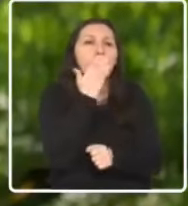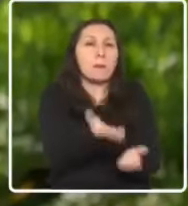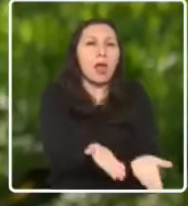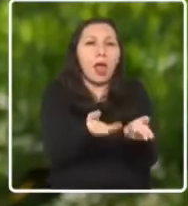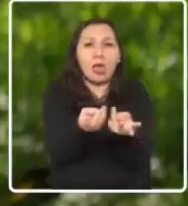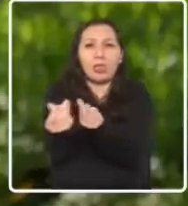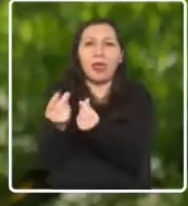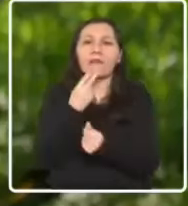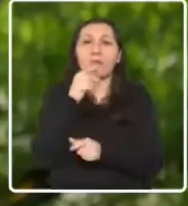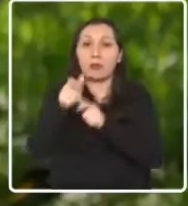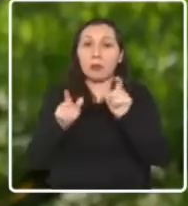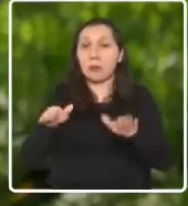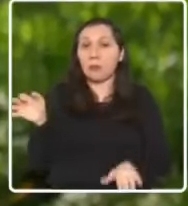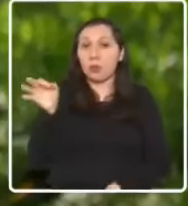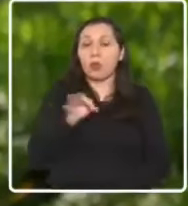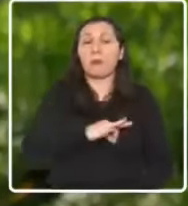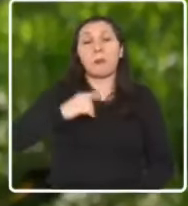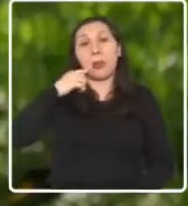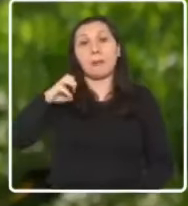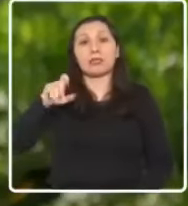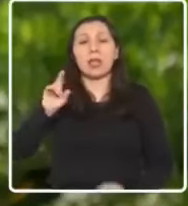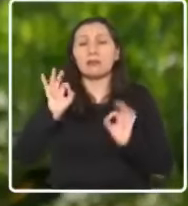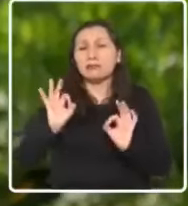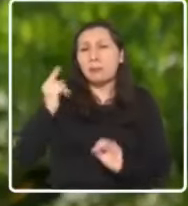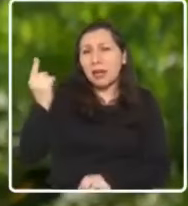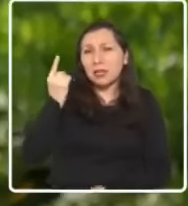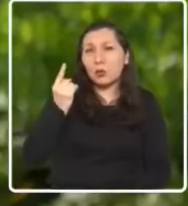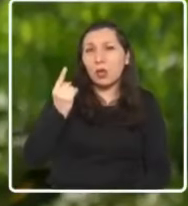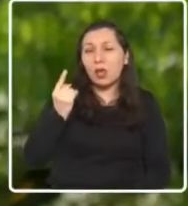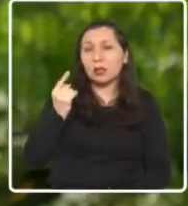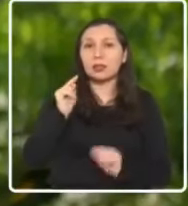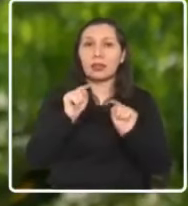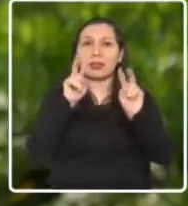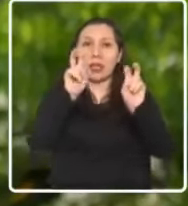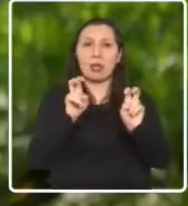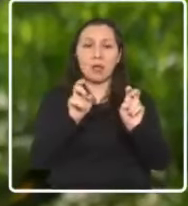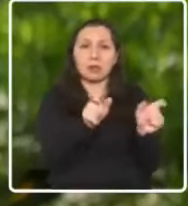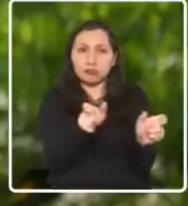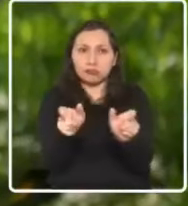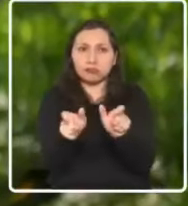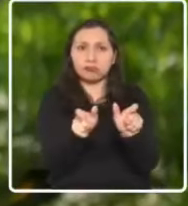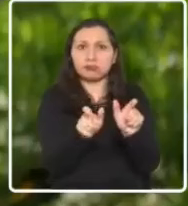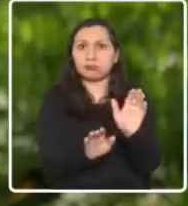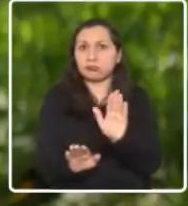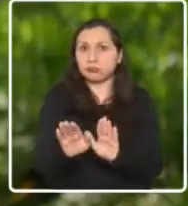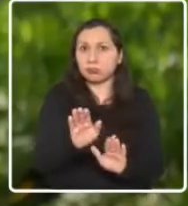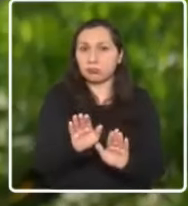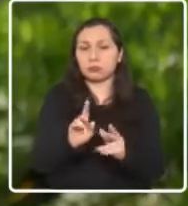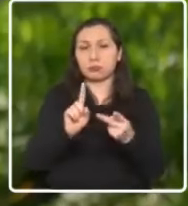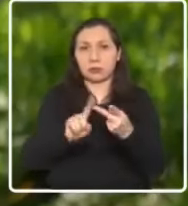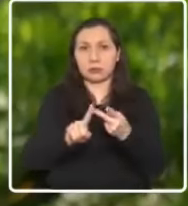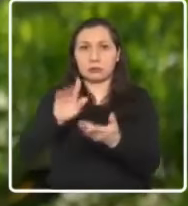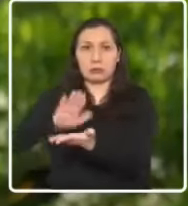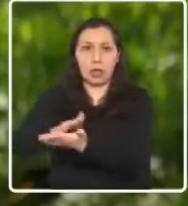calidad de vida de la población. Como decía el ministro Marcel, en particular en este caso, en materia de seguridad, en